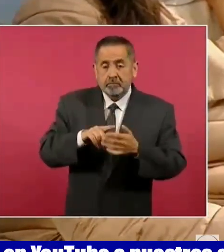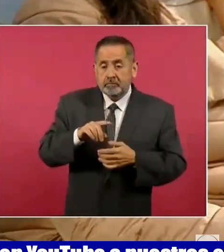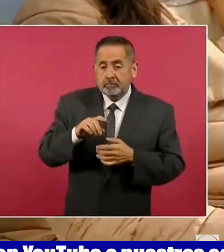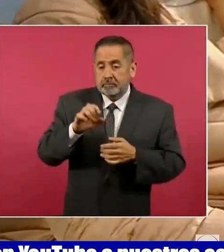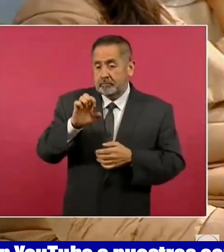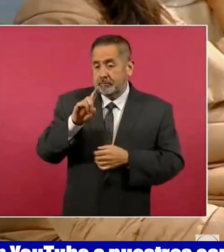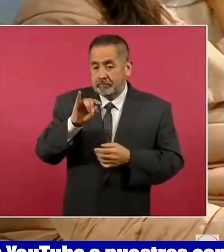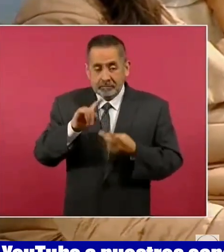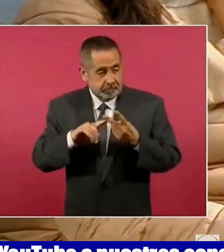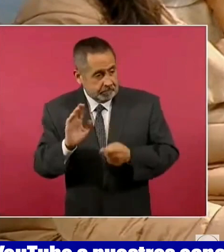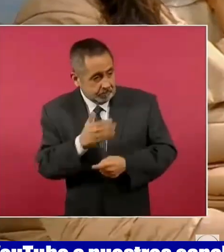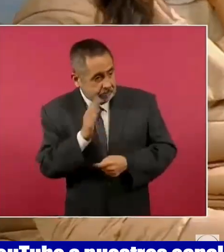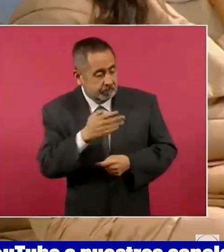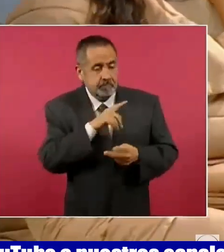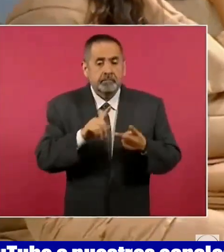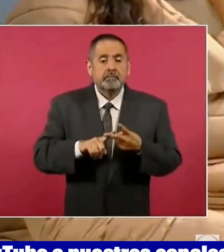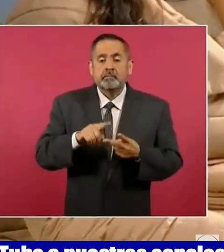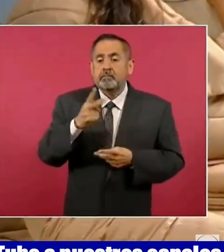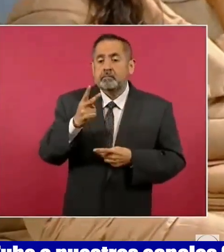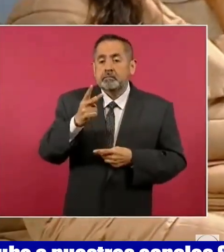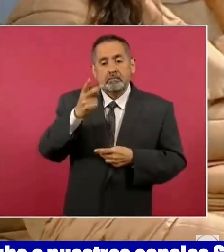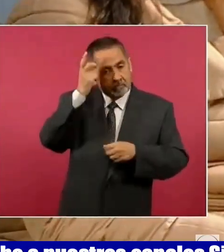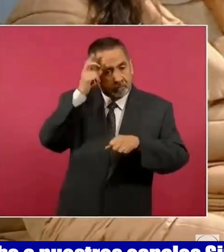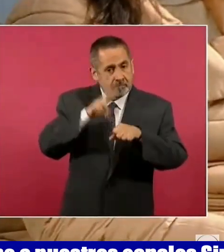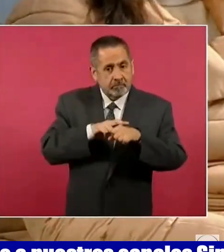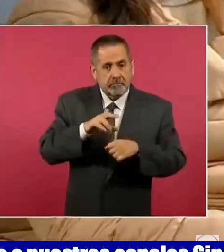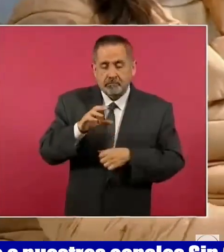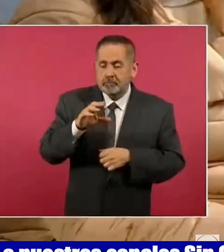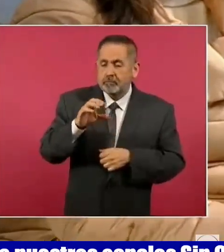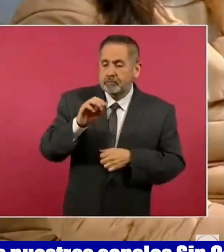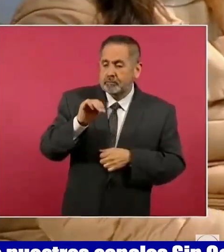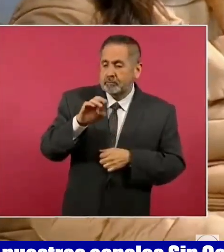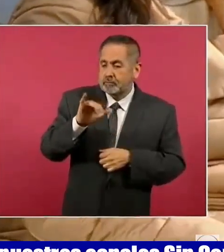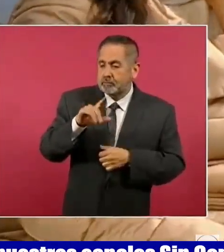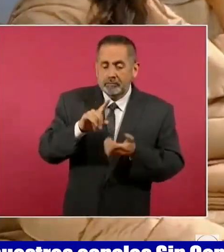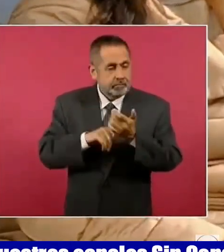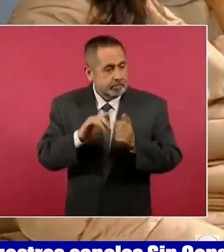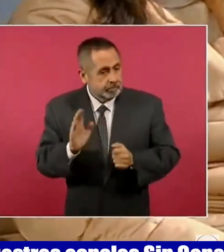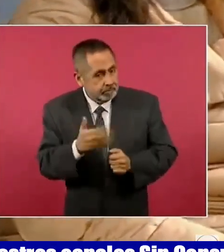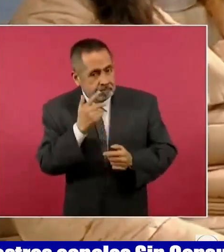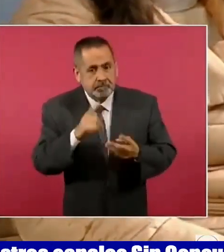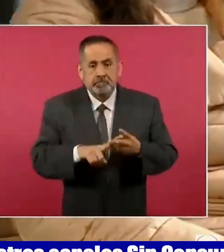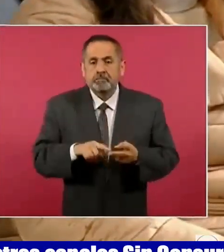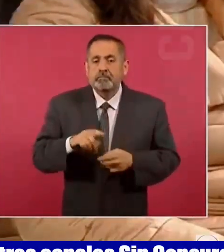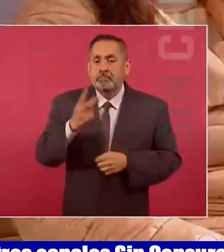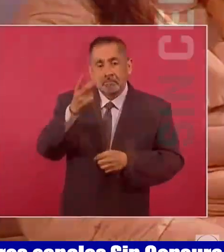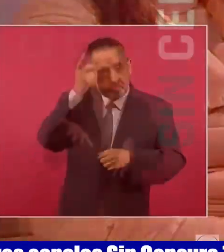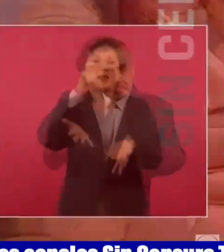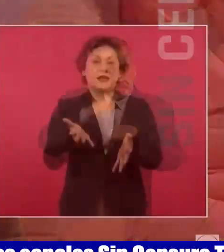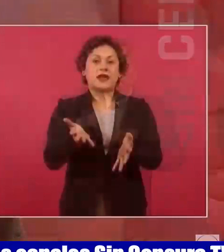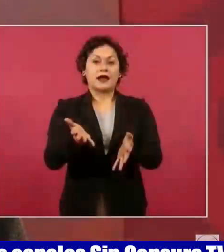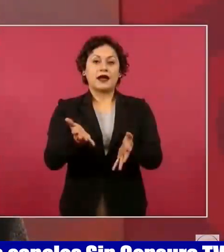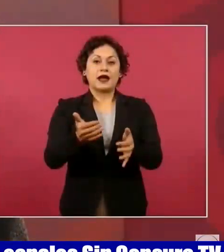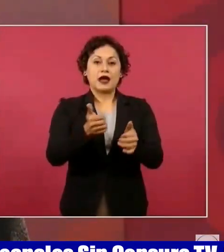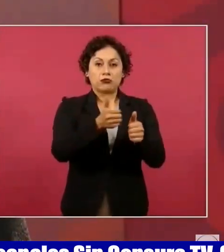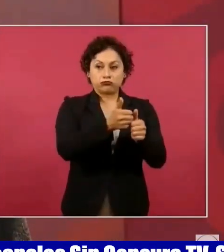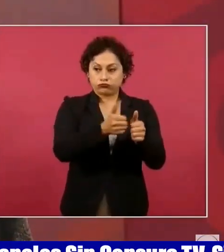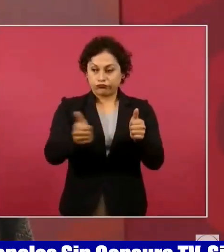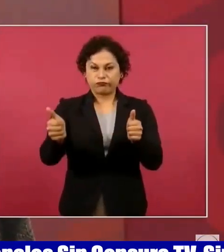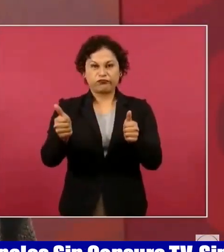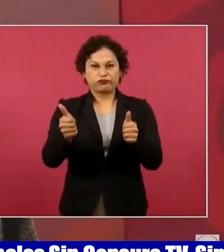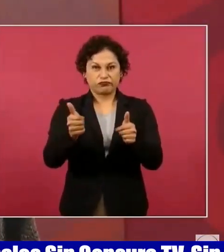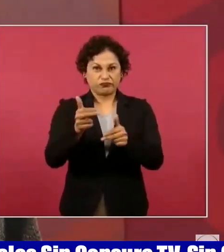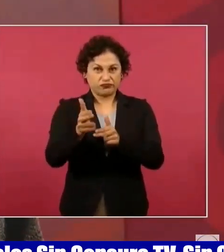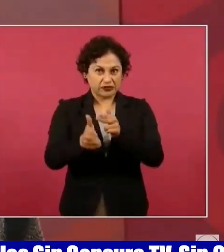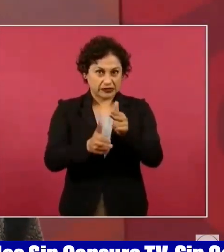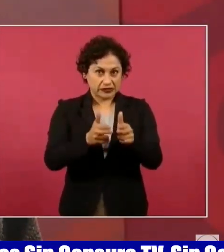acerca de OHL Aleática, el presidente dice que el mismo Nuño, Jorge Nuño, el secretario de